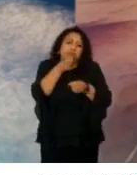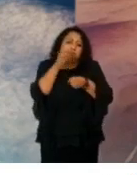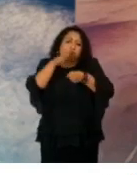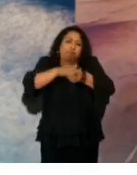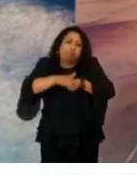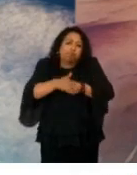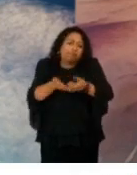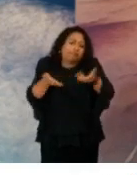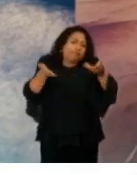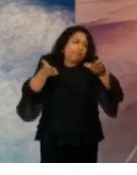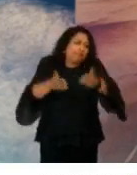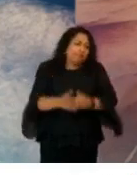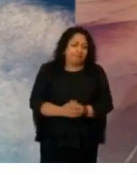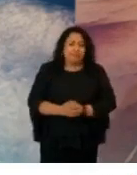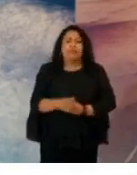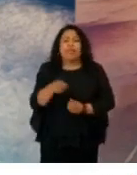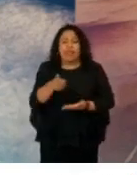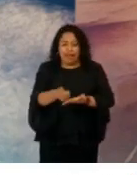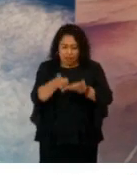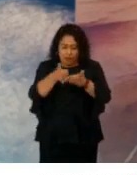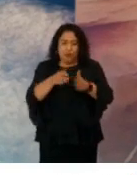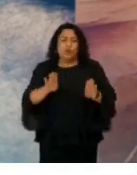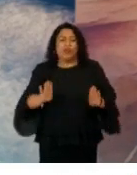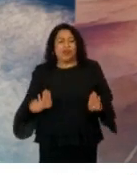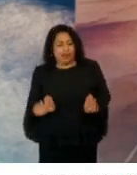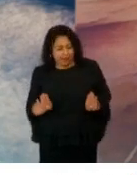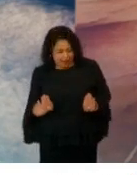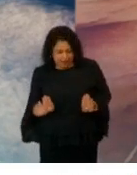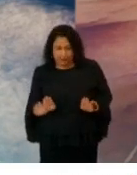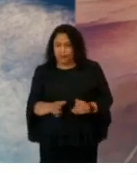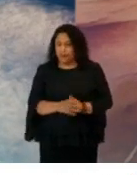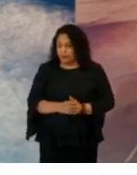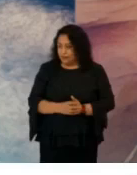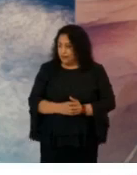Ayuda mucho a caracterizar,